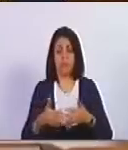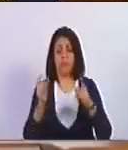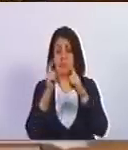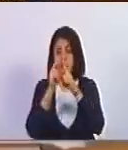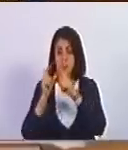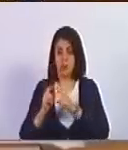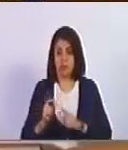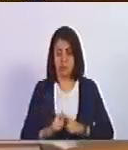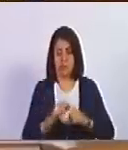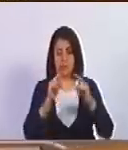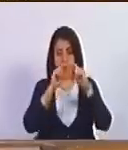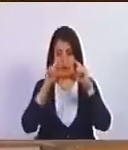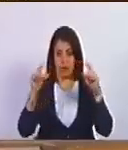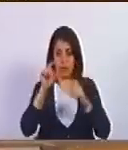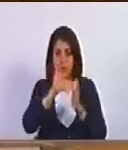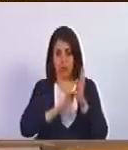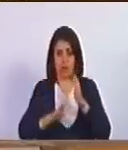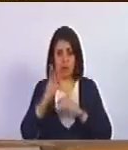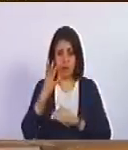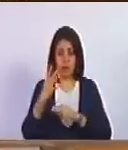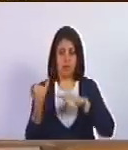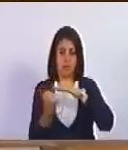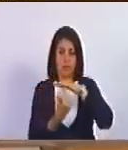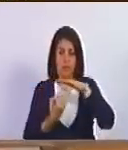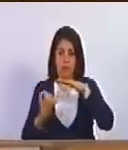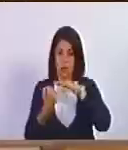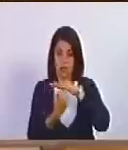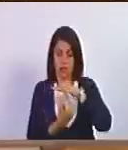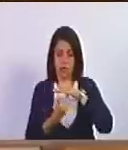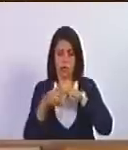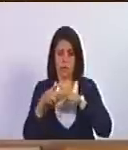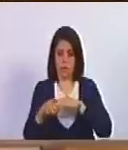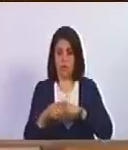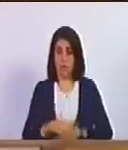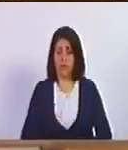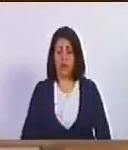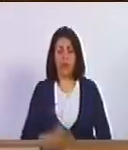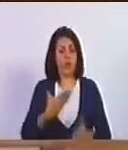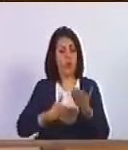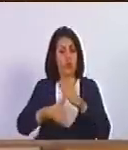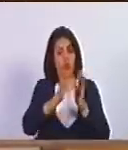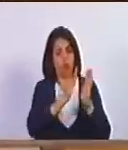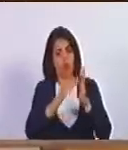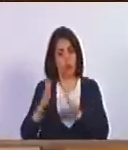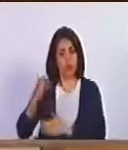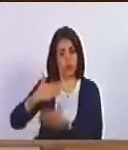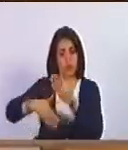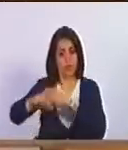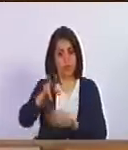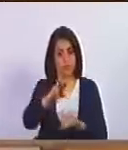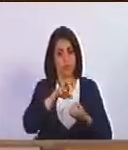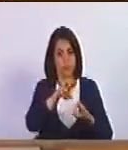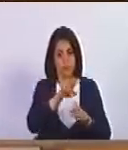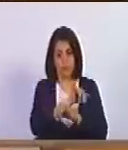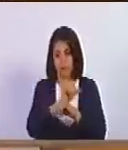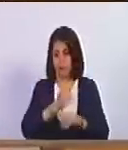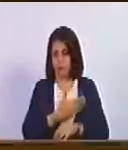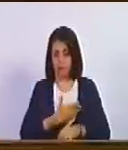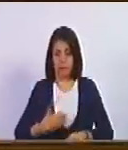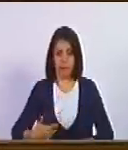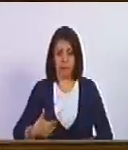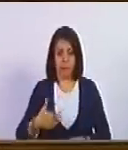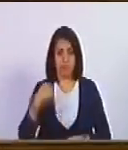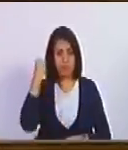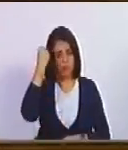términos. Acápite capítulo 4, institucionalidad en materia de coordinación y armonización tributaria. Es todo, ciudadano presidente.